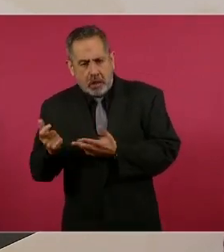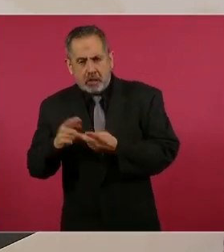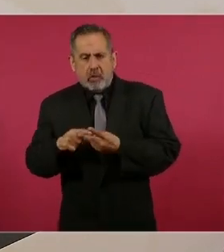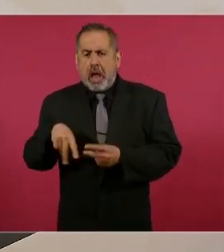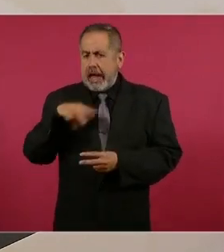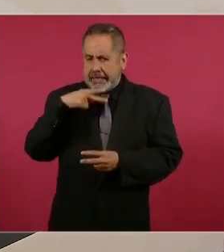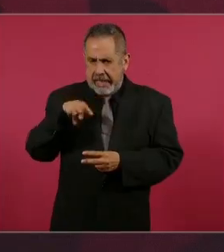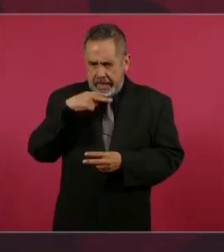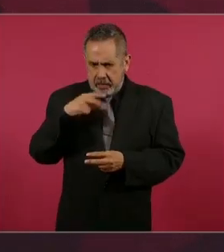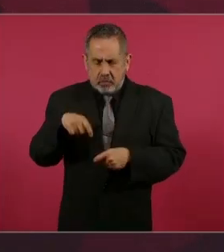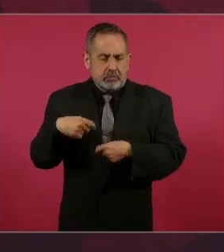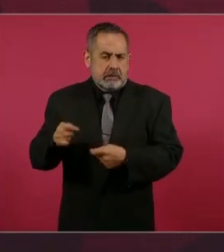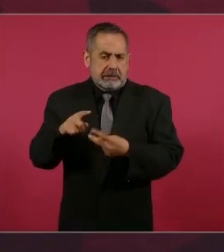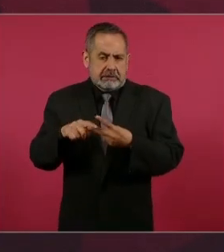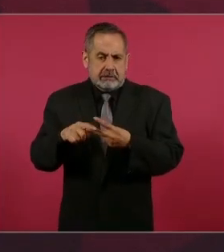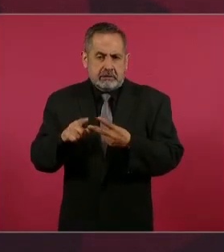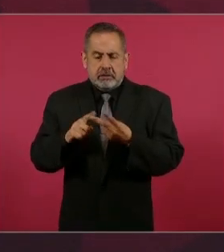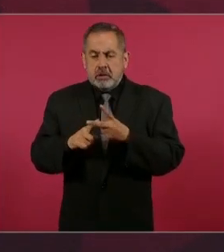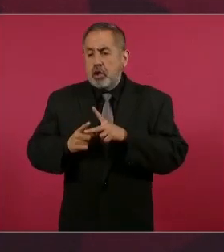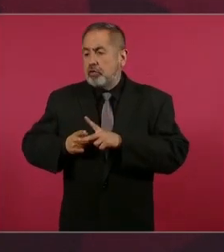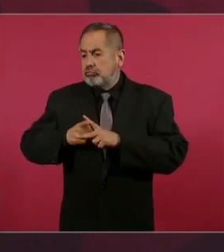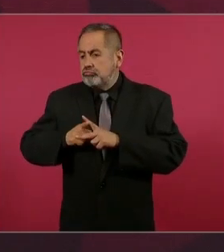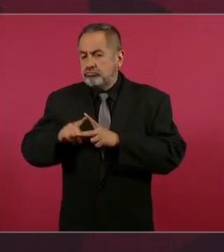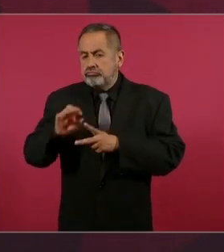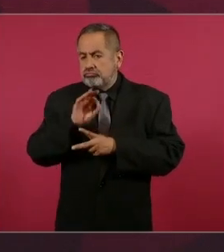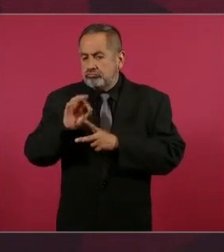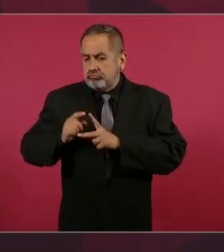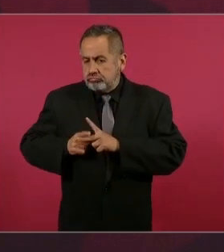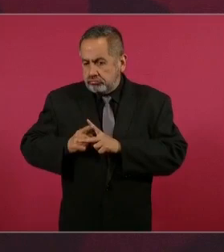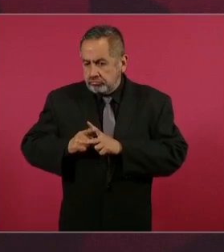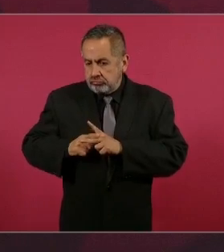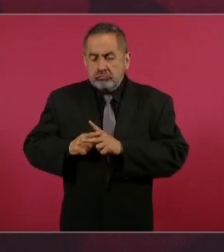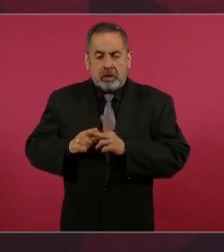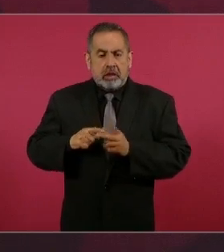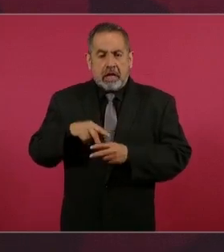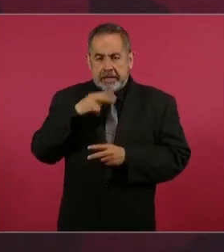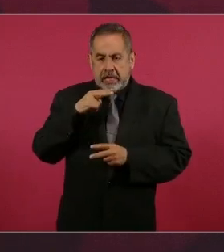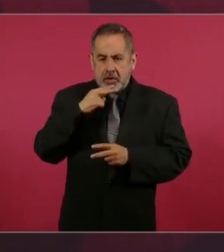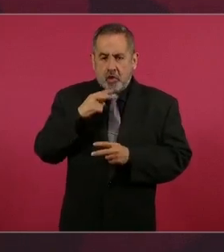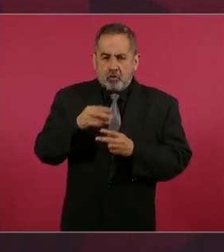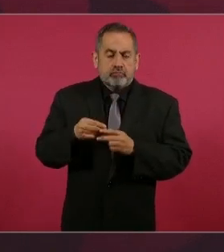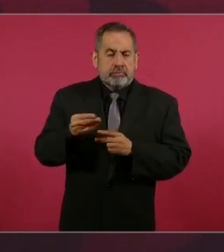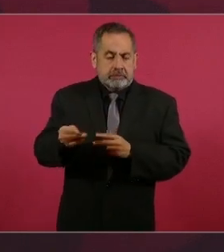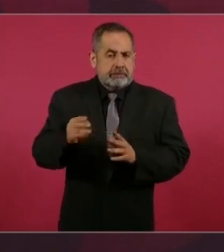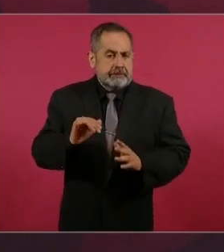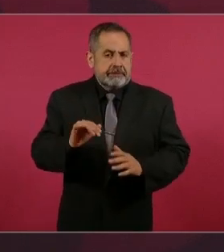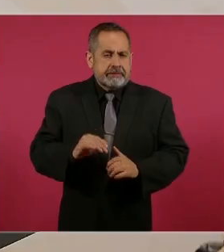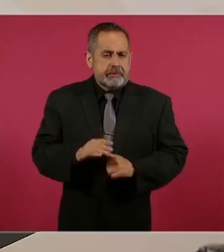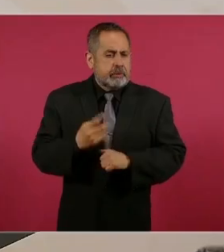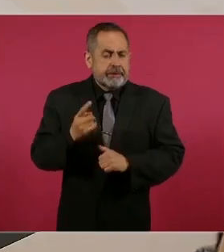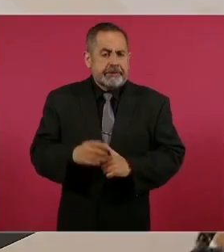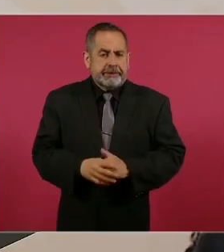aguinaldo, la parte proporcional del aguinaldo, porque vamos a